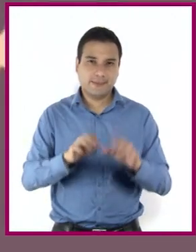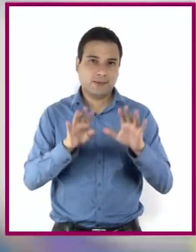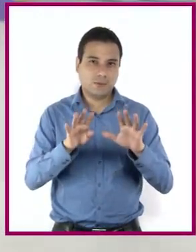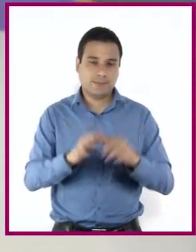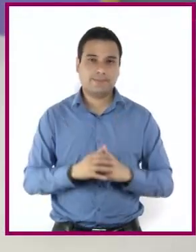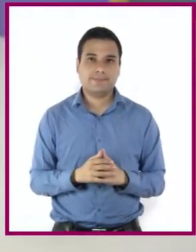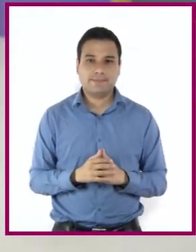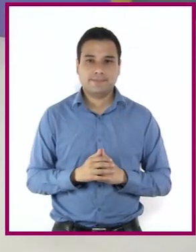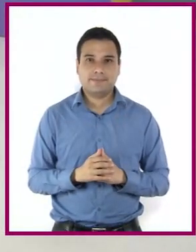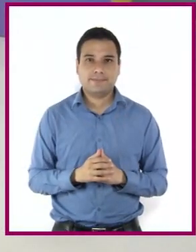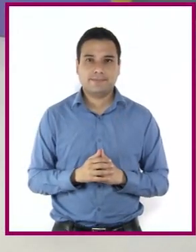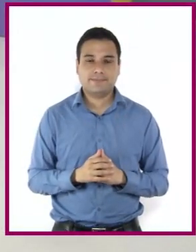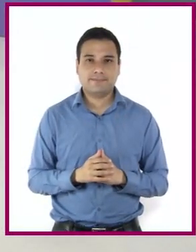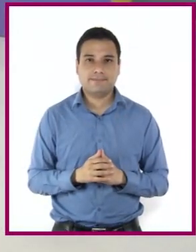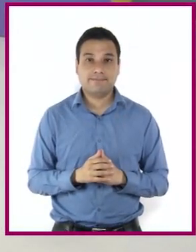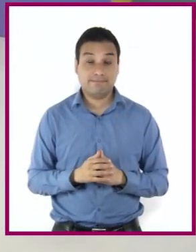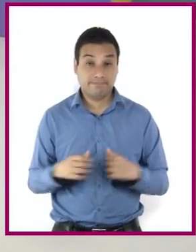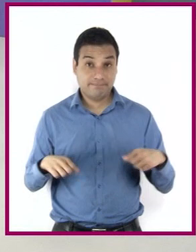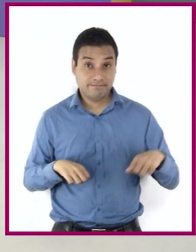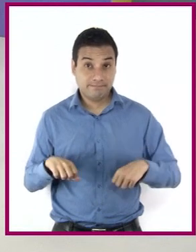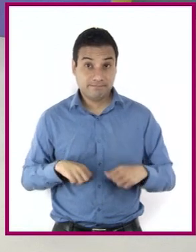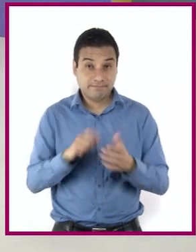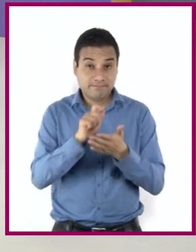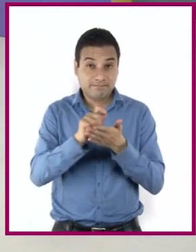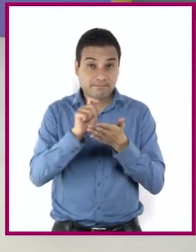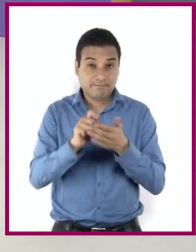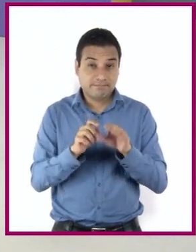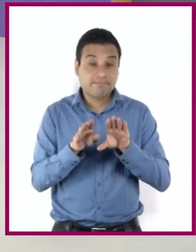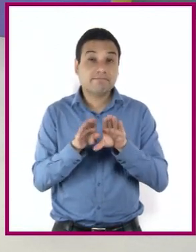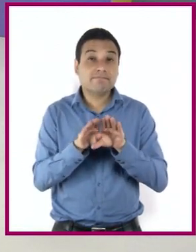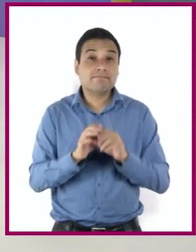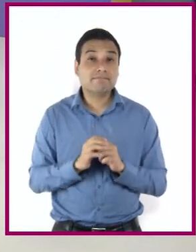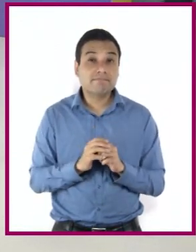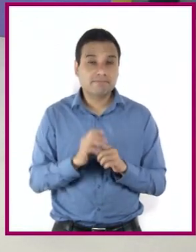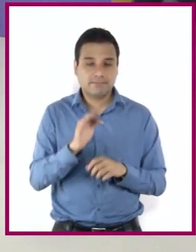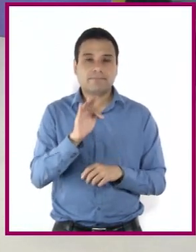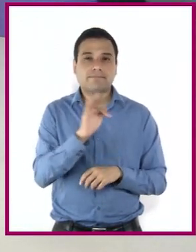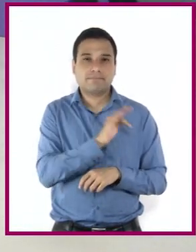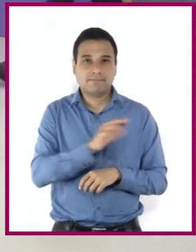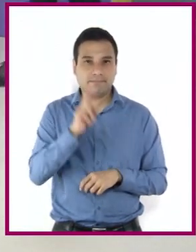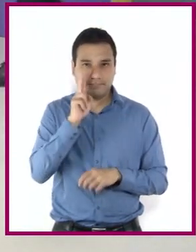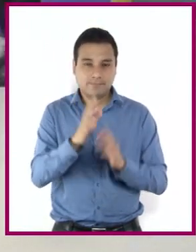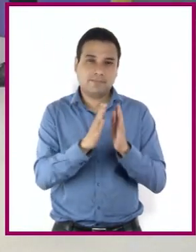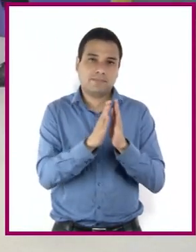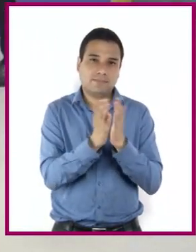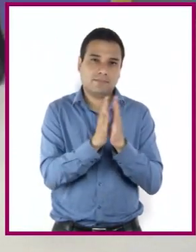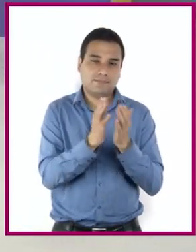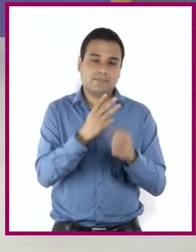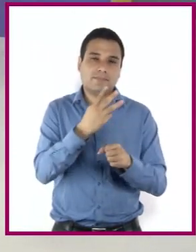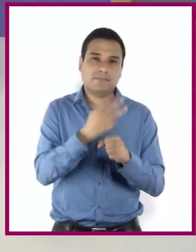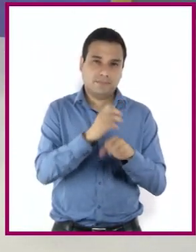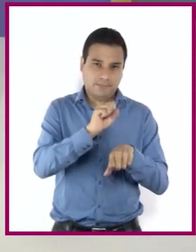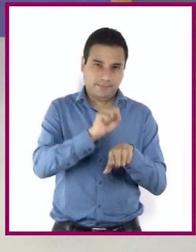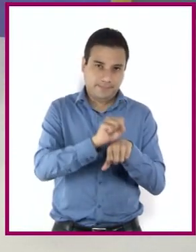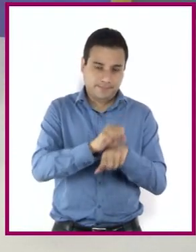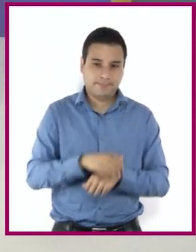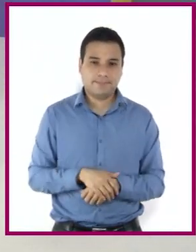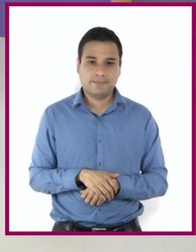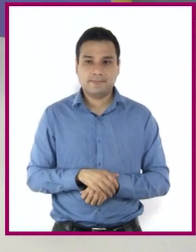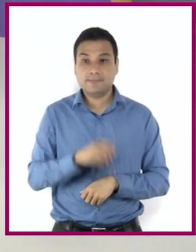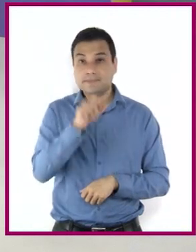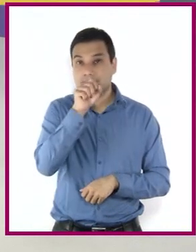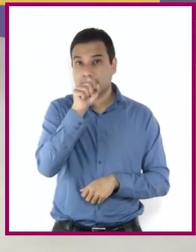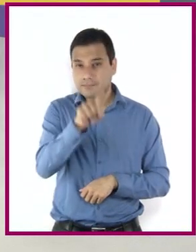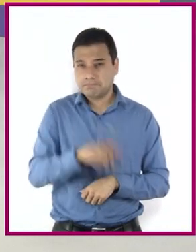XIX. Para superar el reto y ampliar sus conocimientos, pueden consultar el libro de texto de 3er grado de secundaria y, si les es